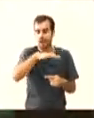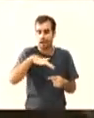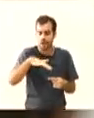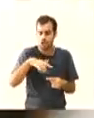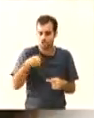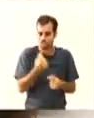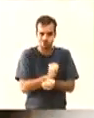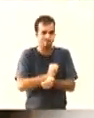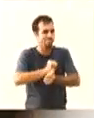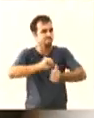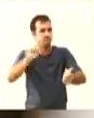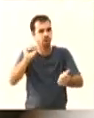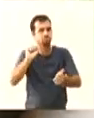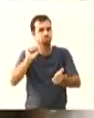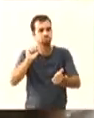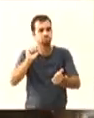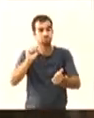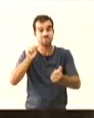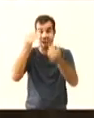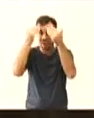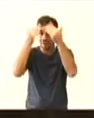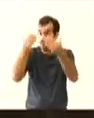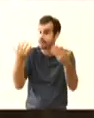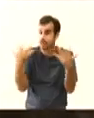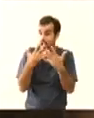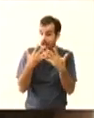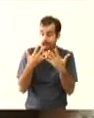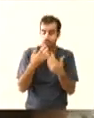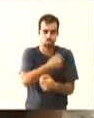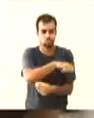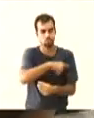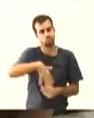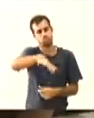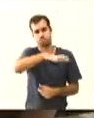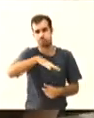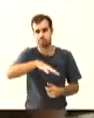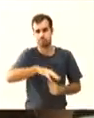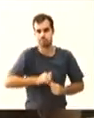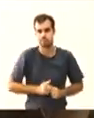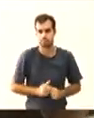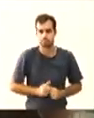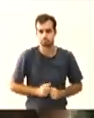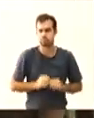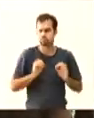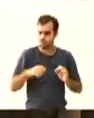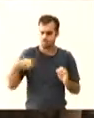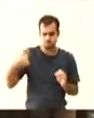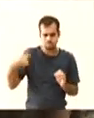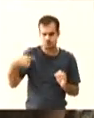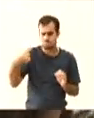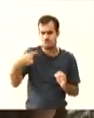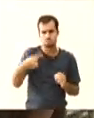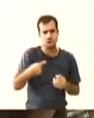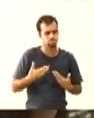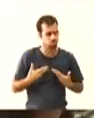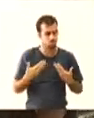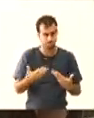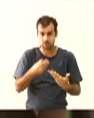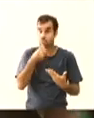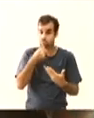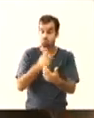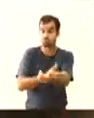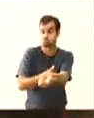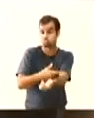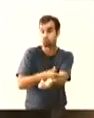proceso emancipador que ha sido posible gracias a la dimensión de su pueblo, a la prolongación de sus gestos cotidianos, como ese tremendo de